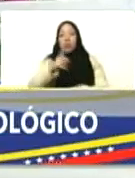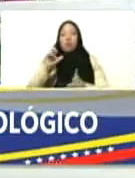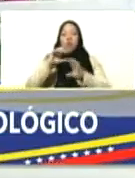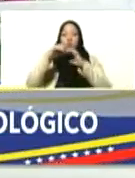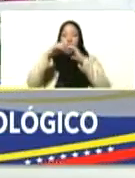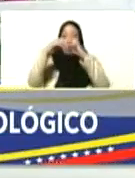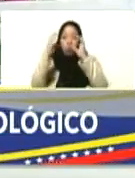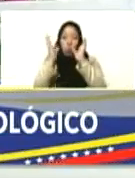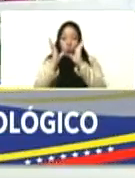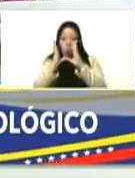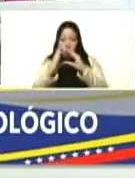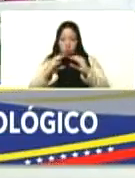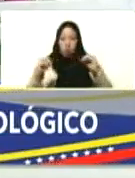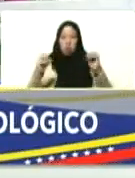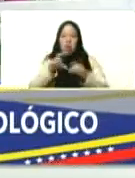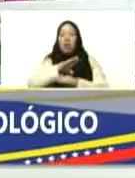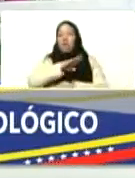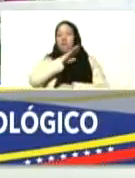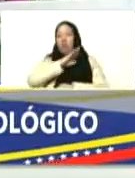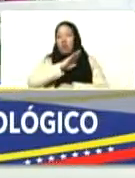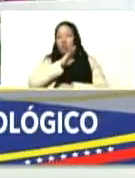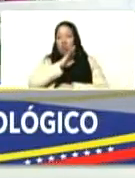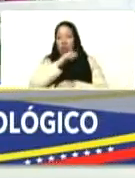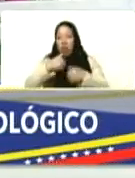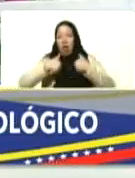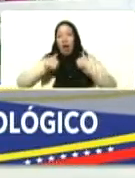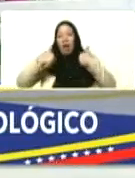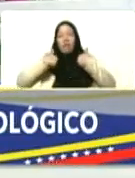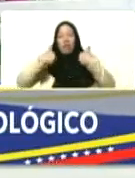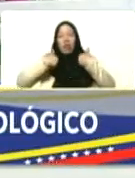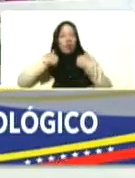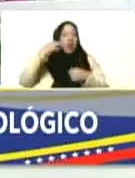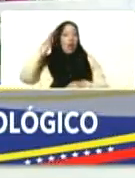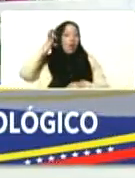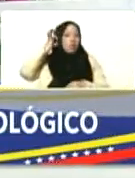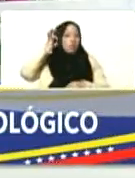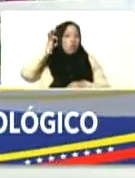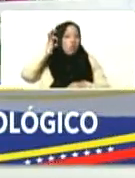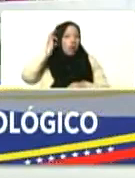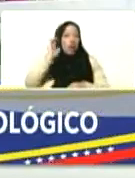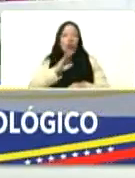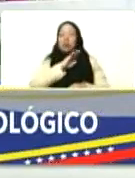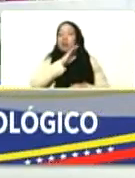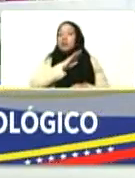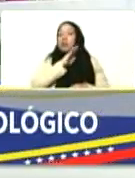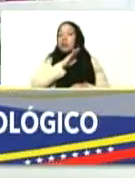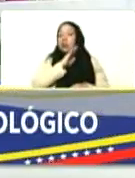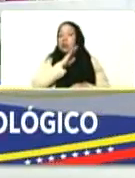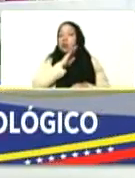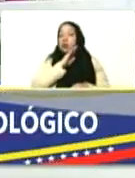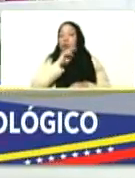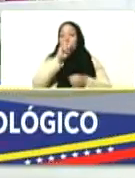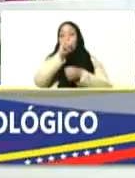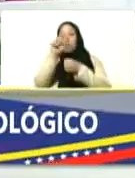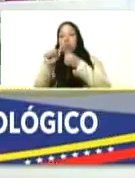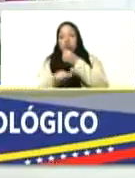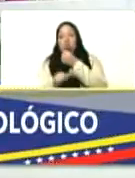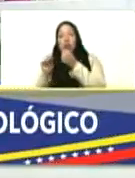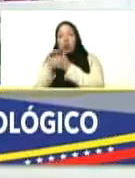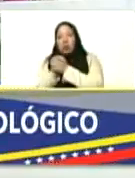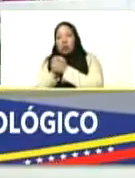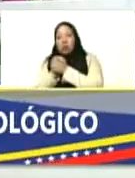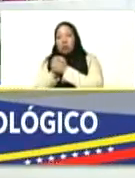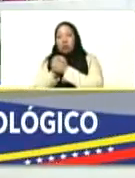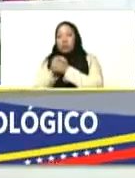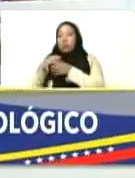uterino y de las enfermedades que más afectan a la mujer. Quiero encargarla a usted, compañera vicepresidenta, al lado del tremendo